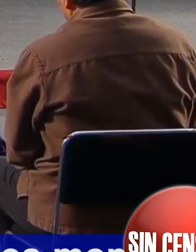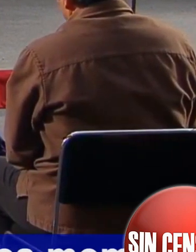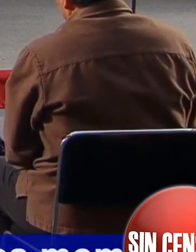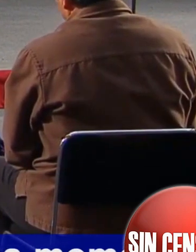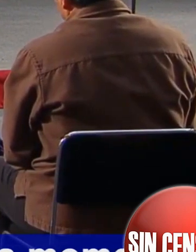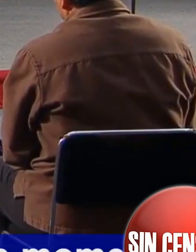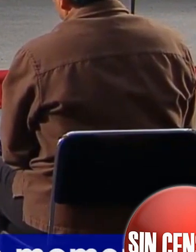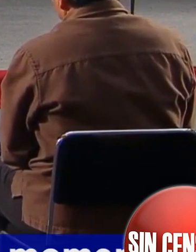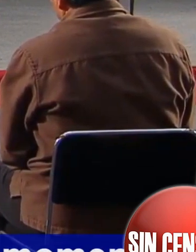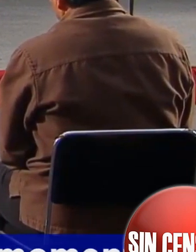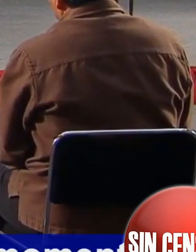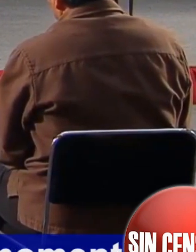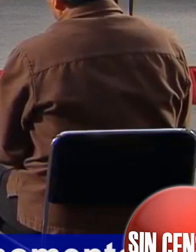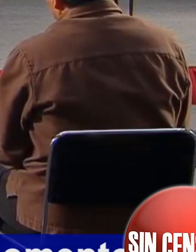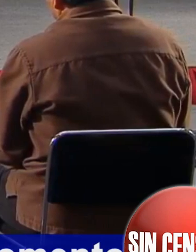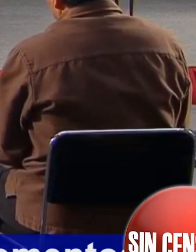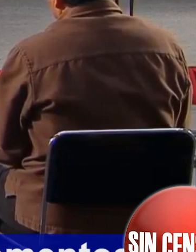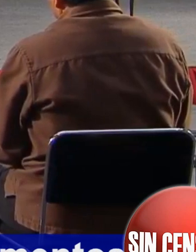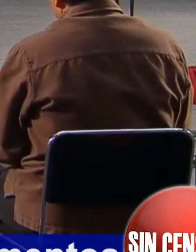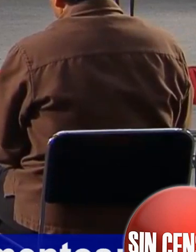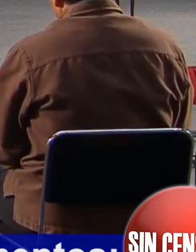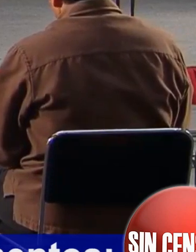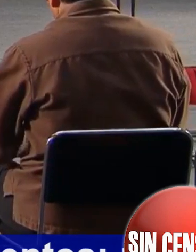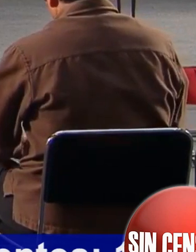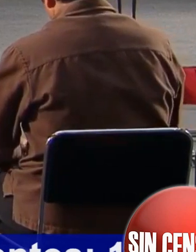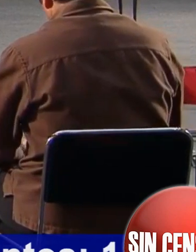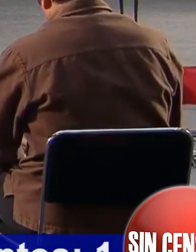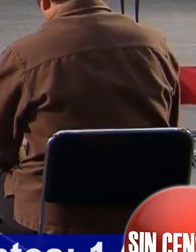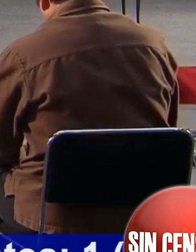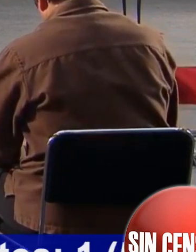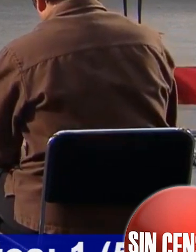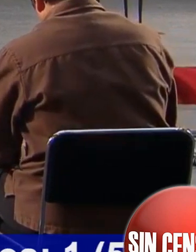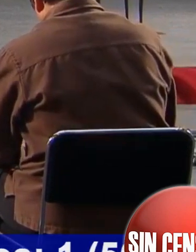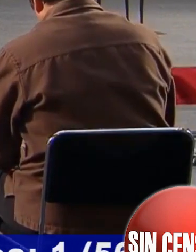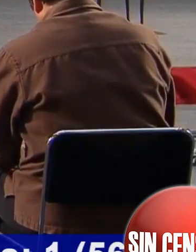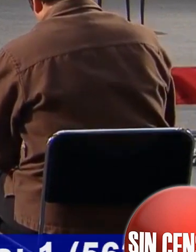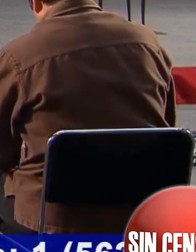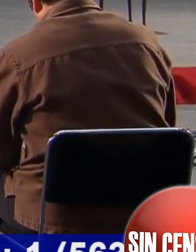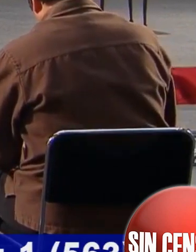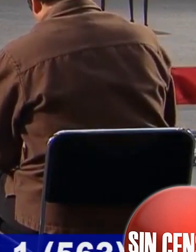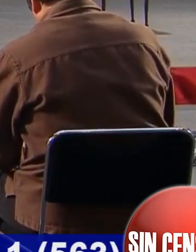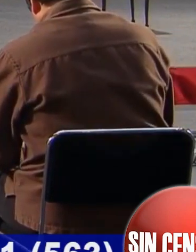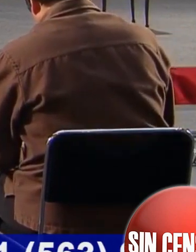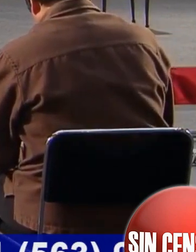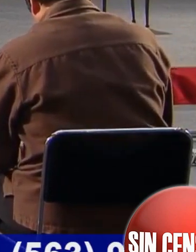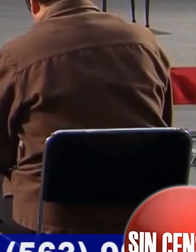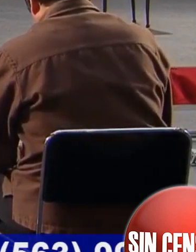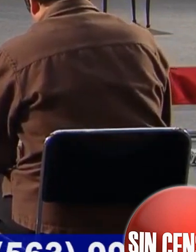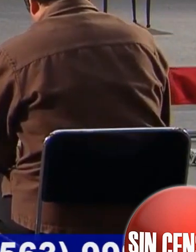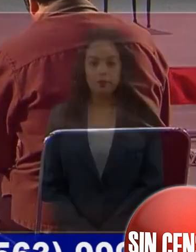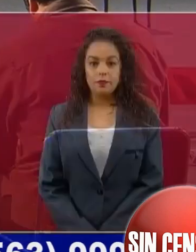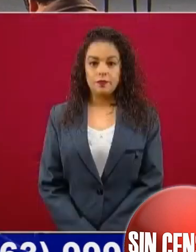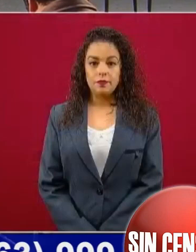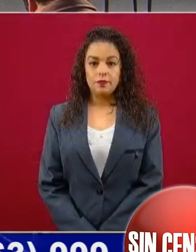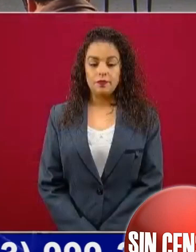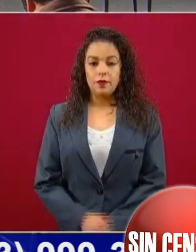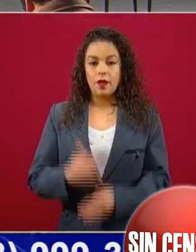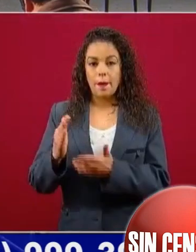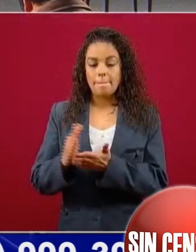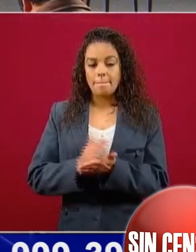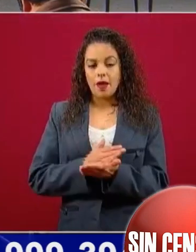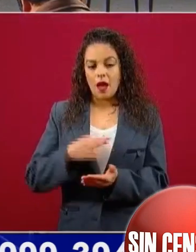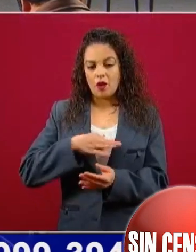otros. Y esto en buena medida se debe a que el sector educativo fue muy oportuno